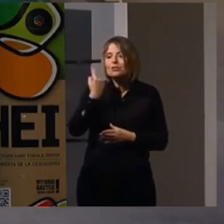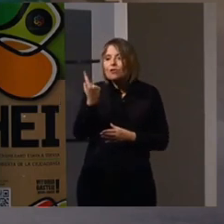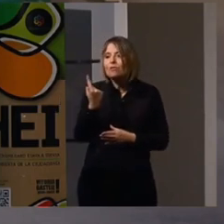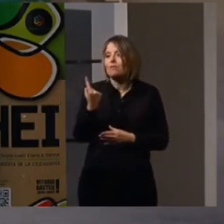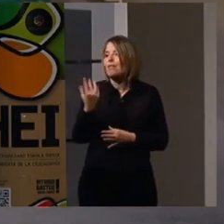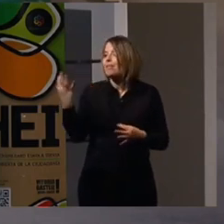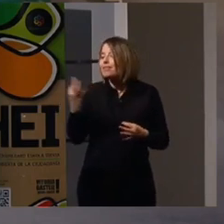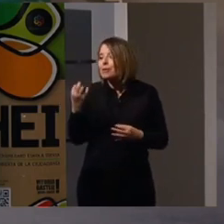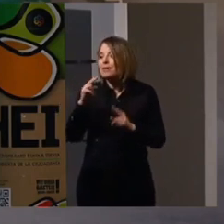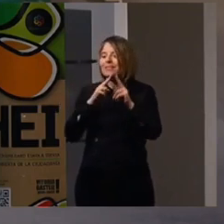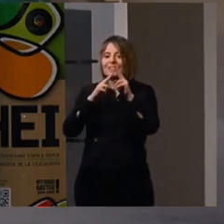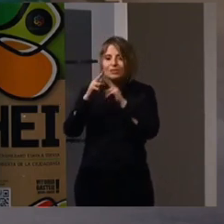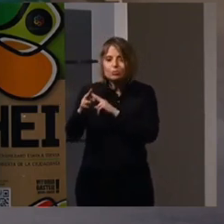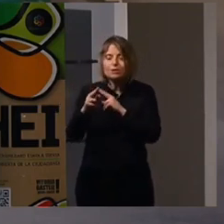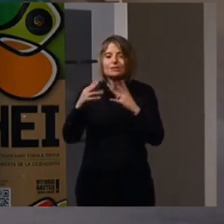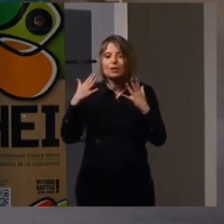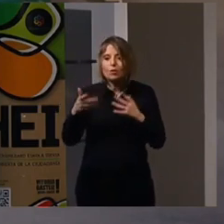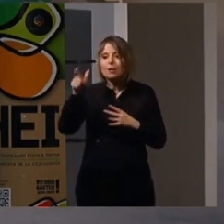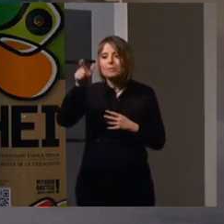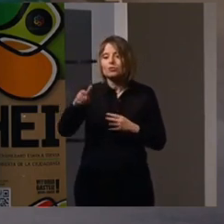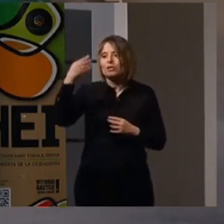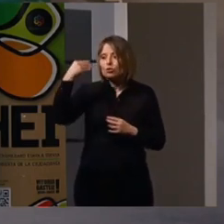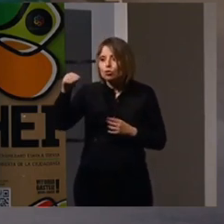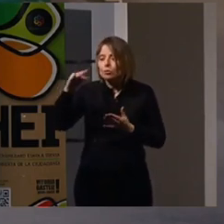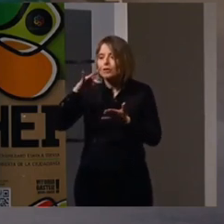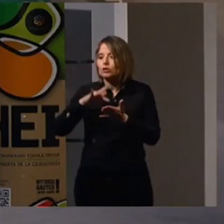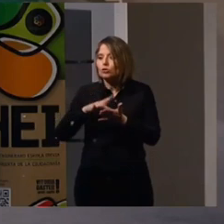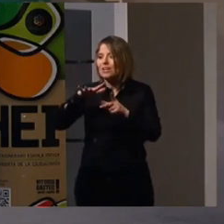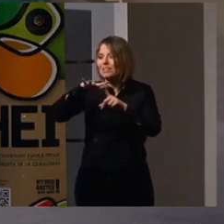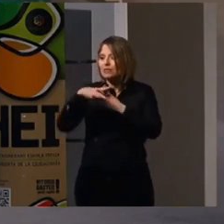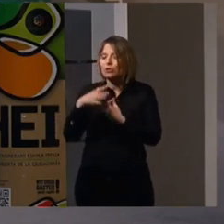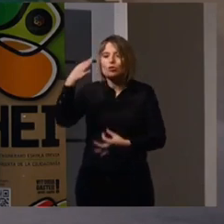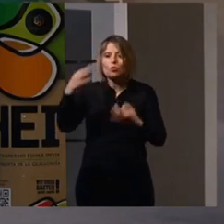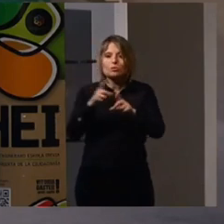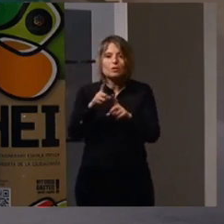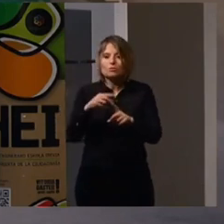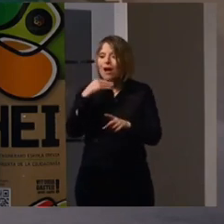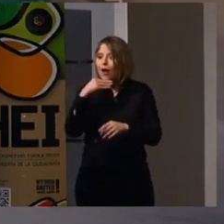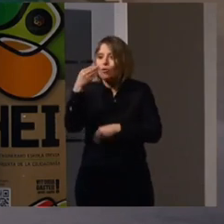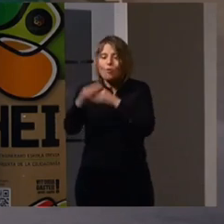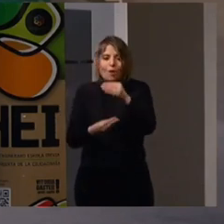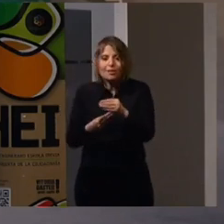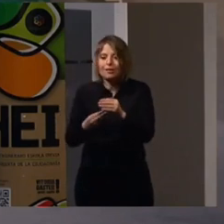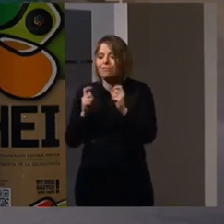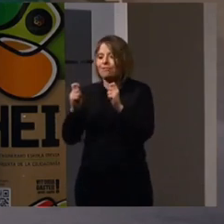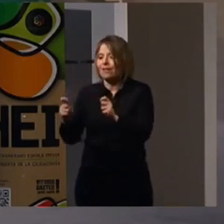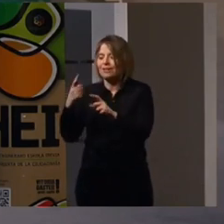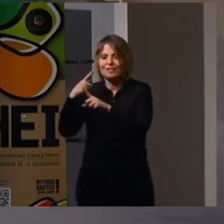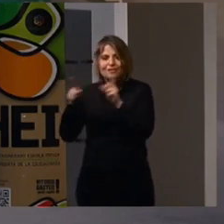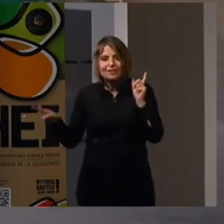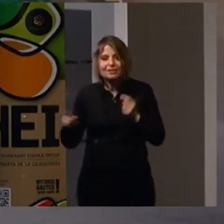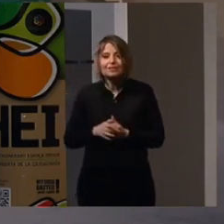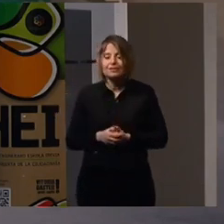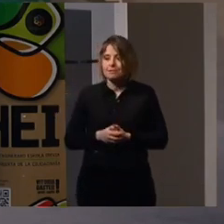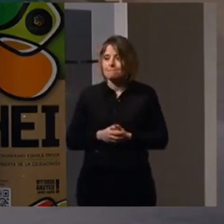que conseguir que la respuesta a esto sea: los chavales están viviendo unas situaciones absolutamente injustas, tenemos que hacer otra cosa, tenemos que darles otra cosa.